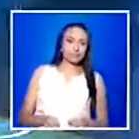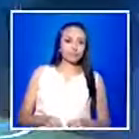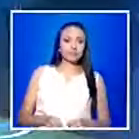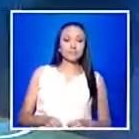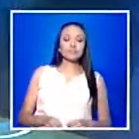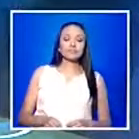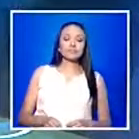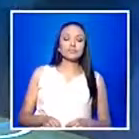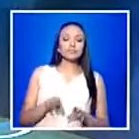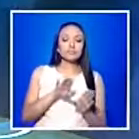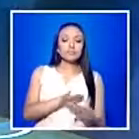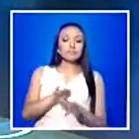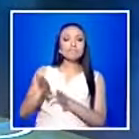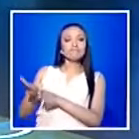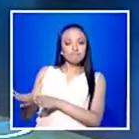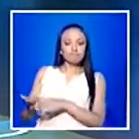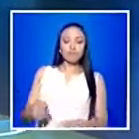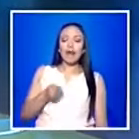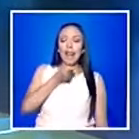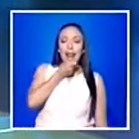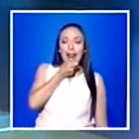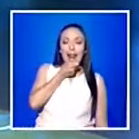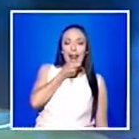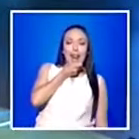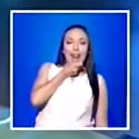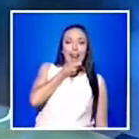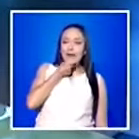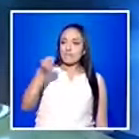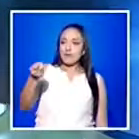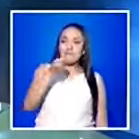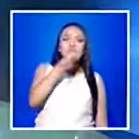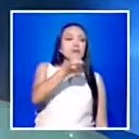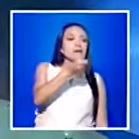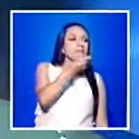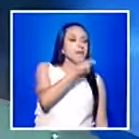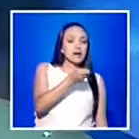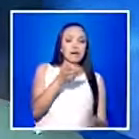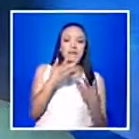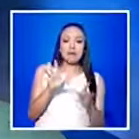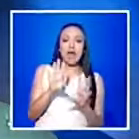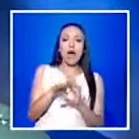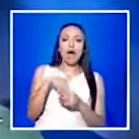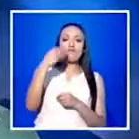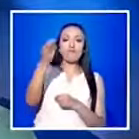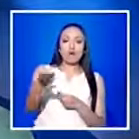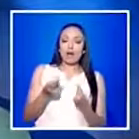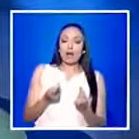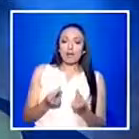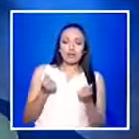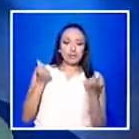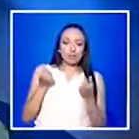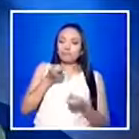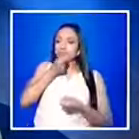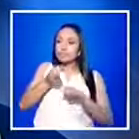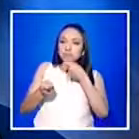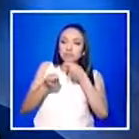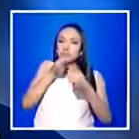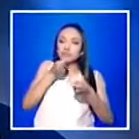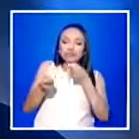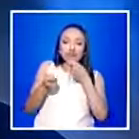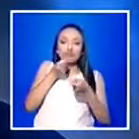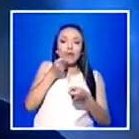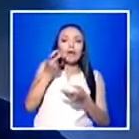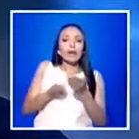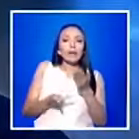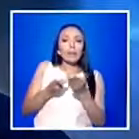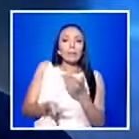con 38 minutos, los equipos periodísticos de Televistazo en la comunidad siguen recorriendo distintos puntos de la ciudad para ver qué es